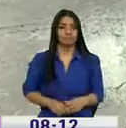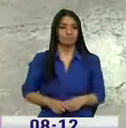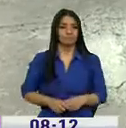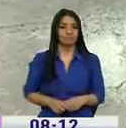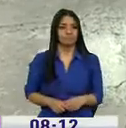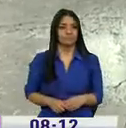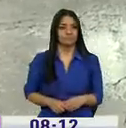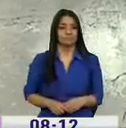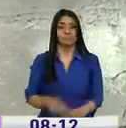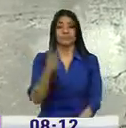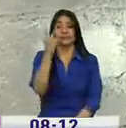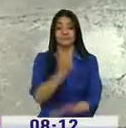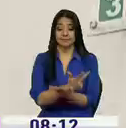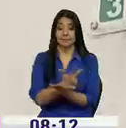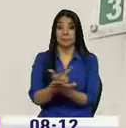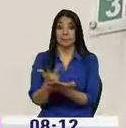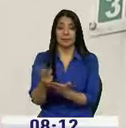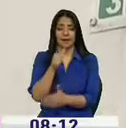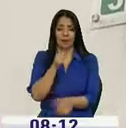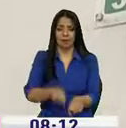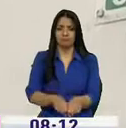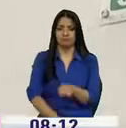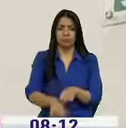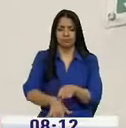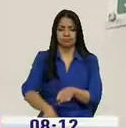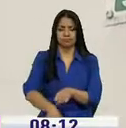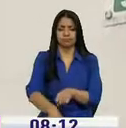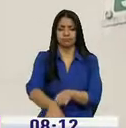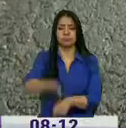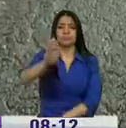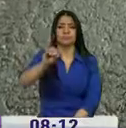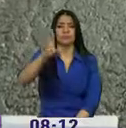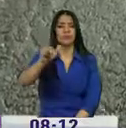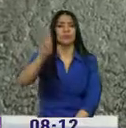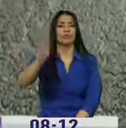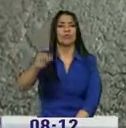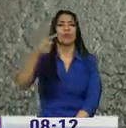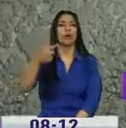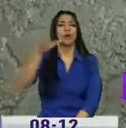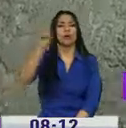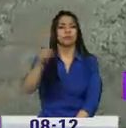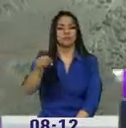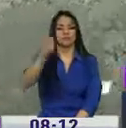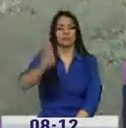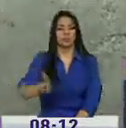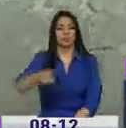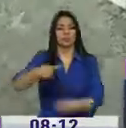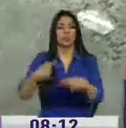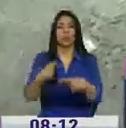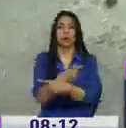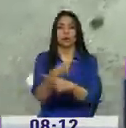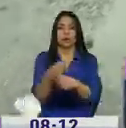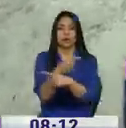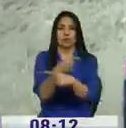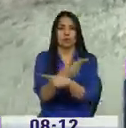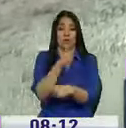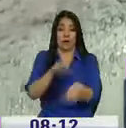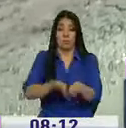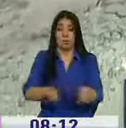Por más de tres semanas, el líquido se desperdicia en la calle Borbón del sector de Guajaló, al sur de Quito. Una fuga de agua que no ha sido